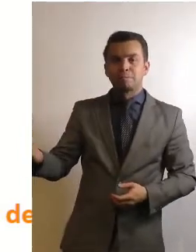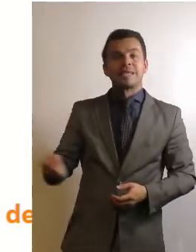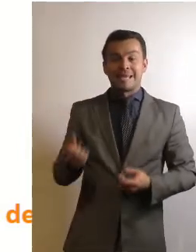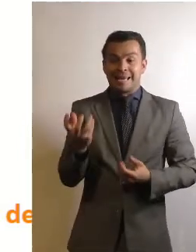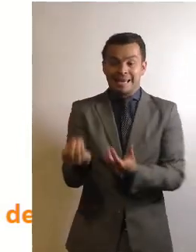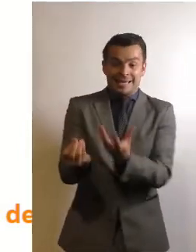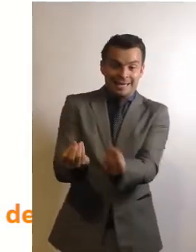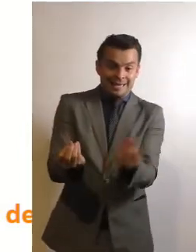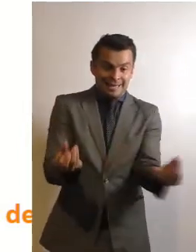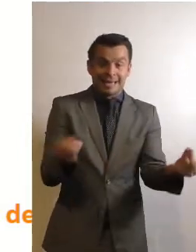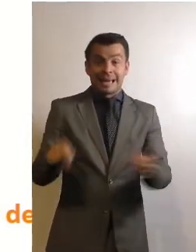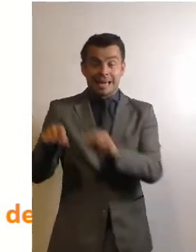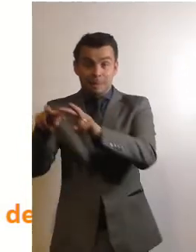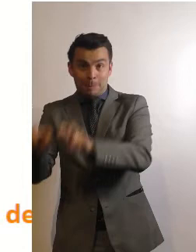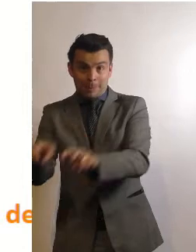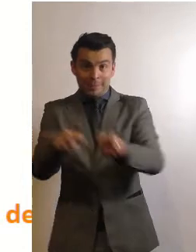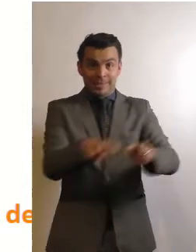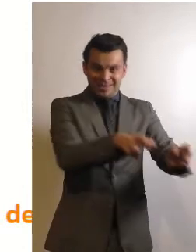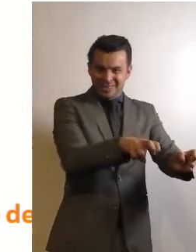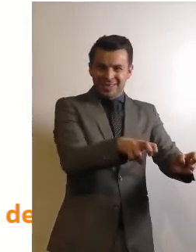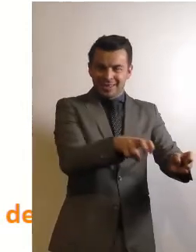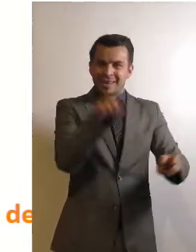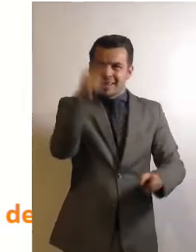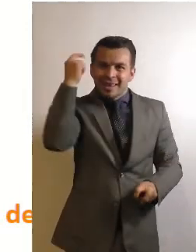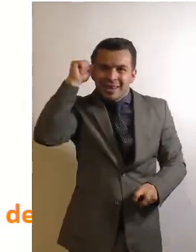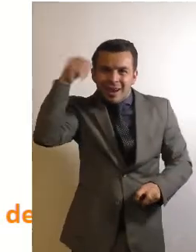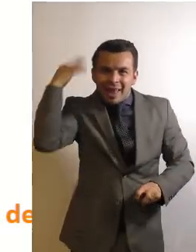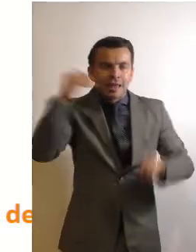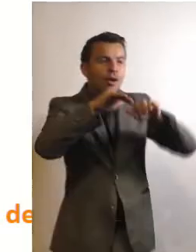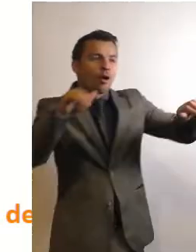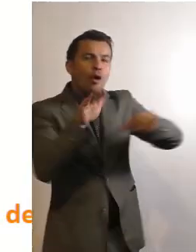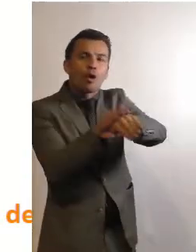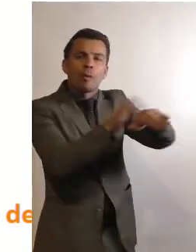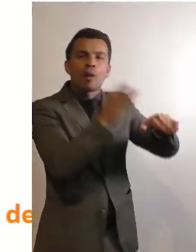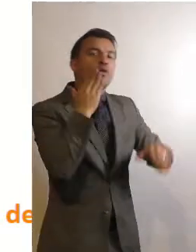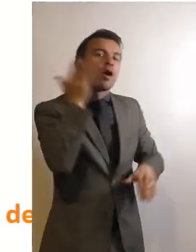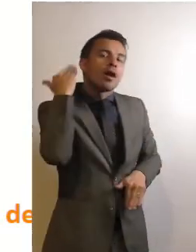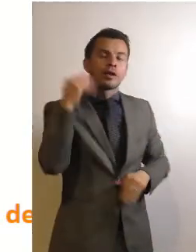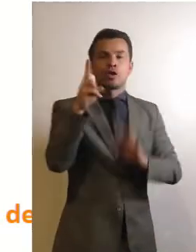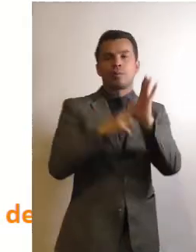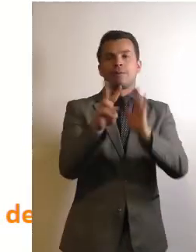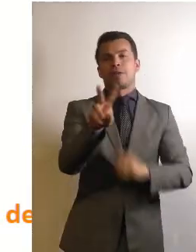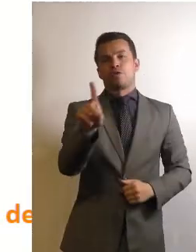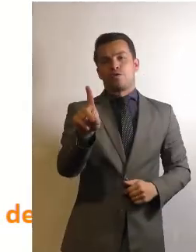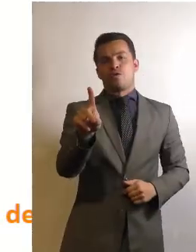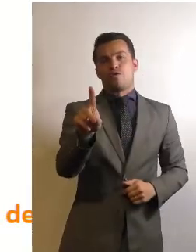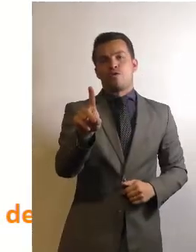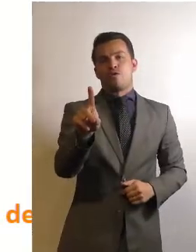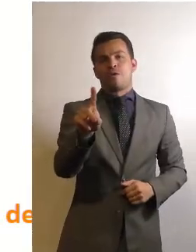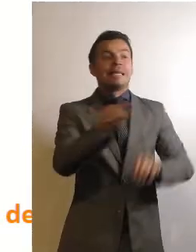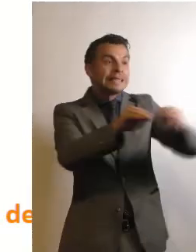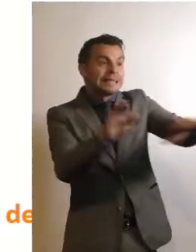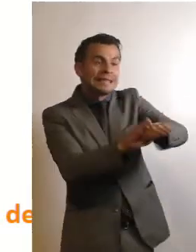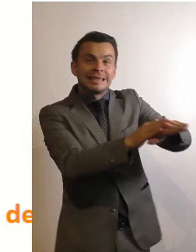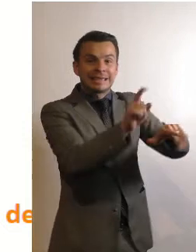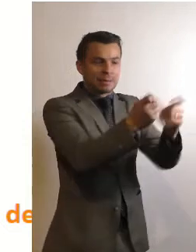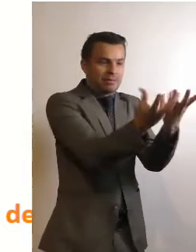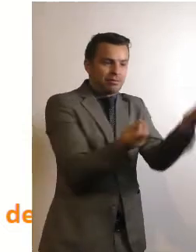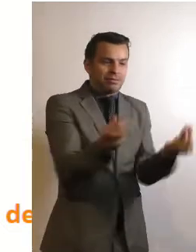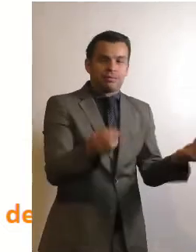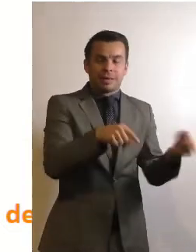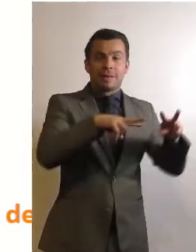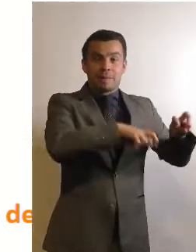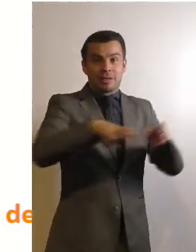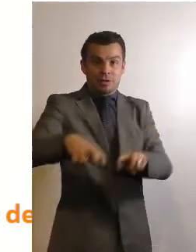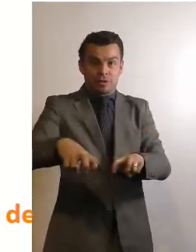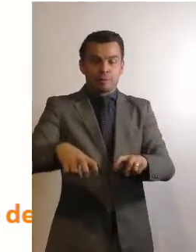investigación, recordemos que salió la convocatoria del 2021, en donde tenemos en